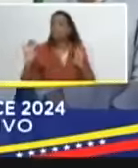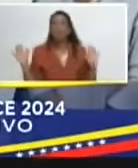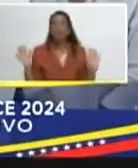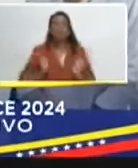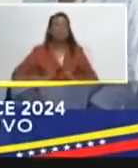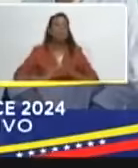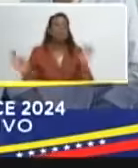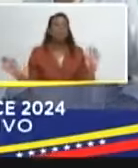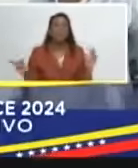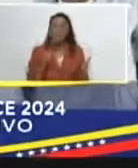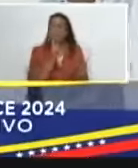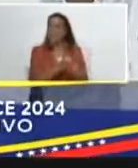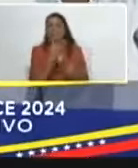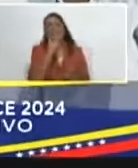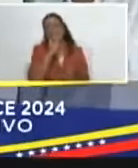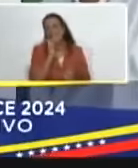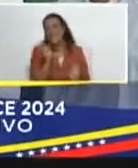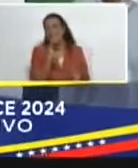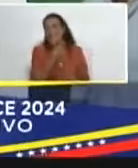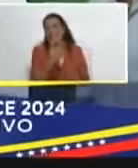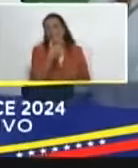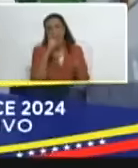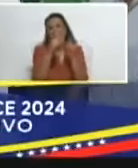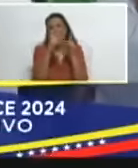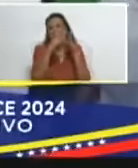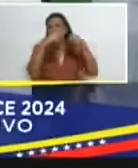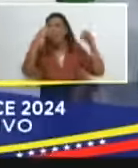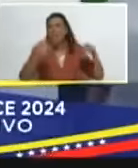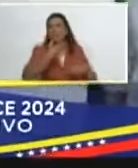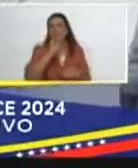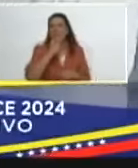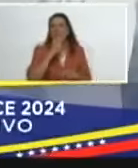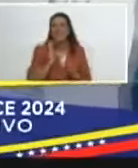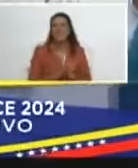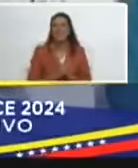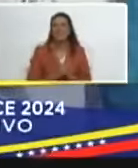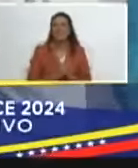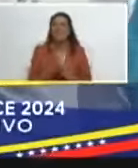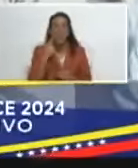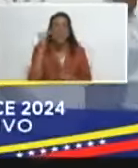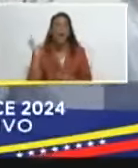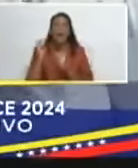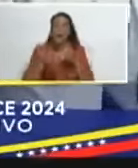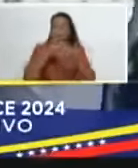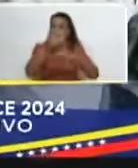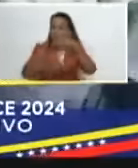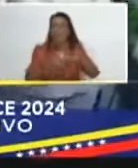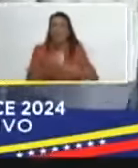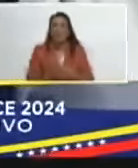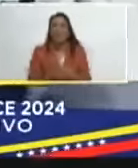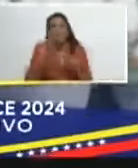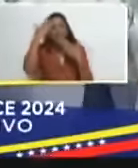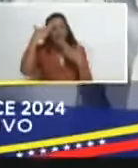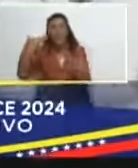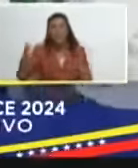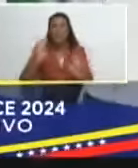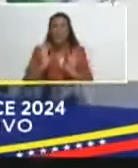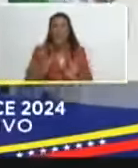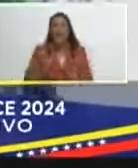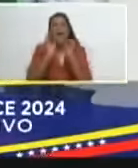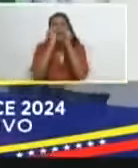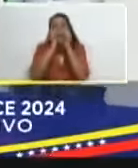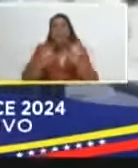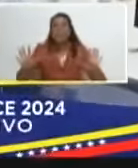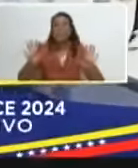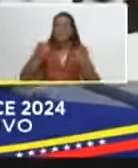quiero. Pero se lo dije en inglés. Ah, bueno, nos vamos para adelante entonces. Saludos, pues. Que Dios me los